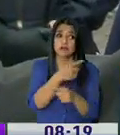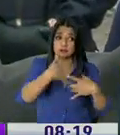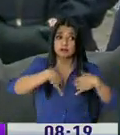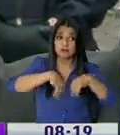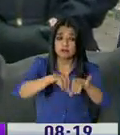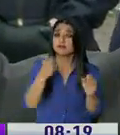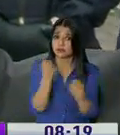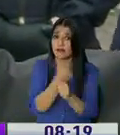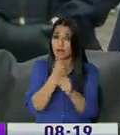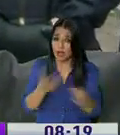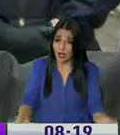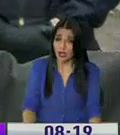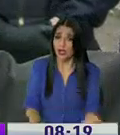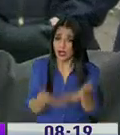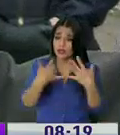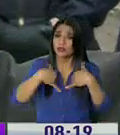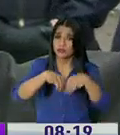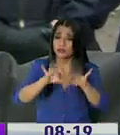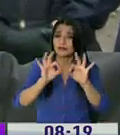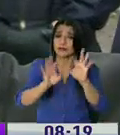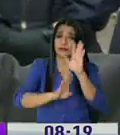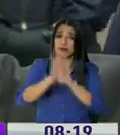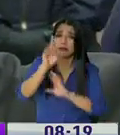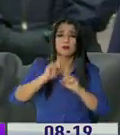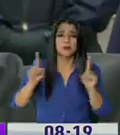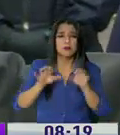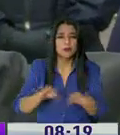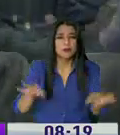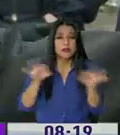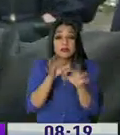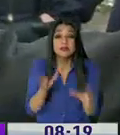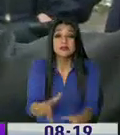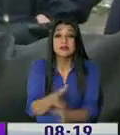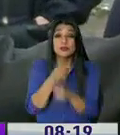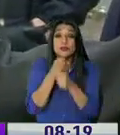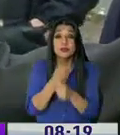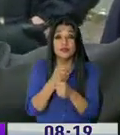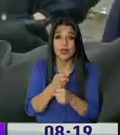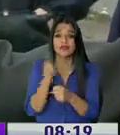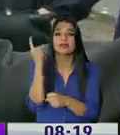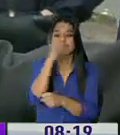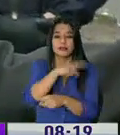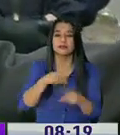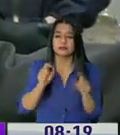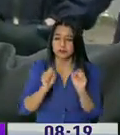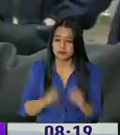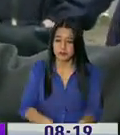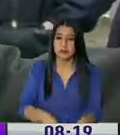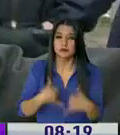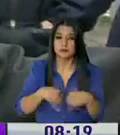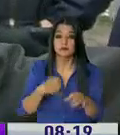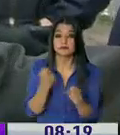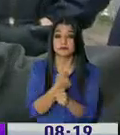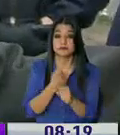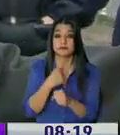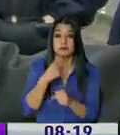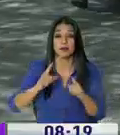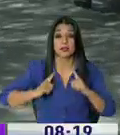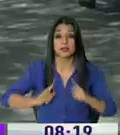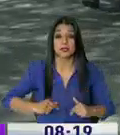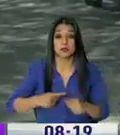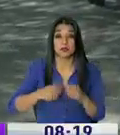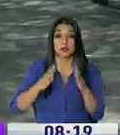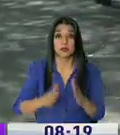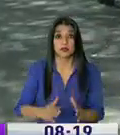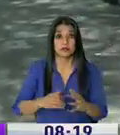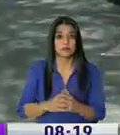todos salgamos adelante, pero es importante también mantener la seguridad. Es un tema difícil, pero vamos a seguir trabajando por la salud de los quiteños.